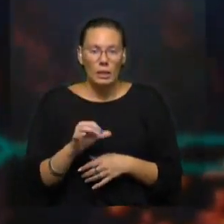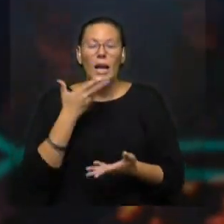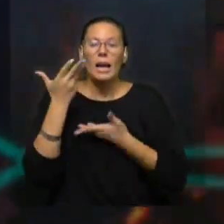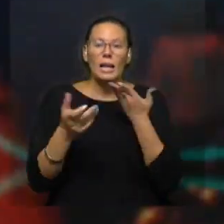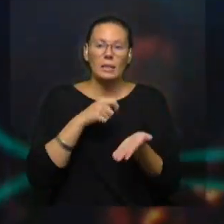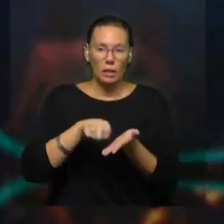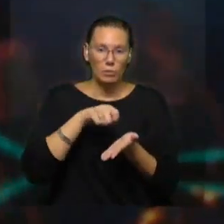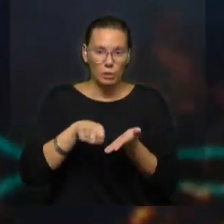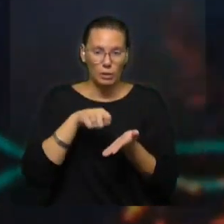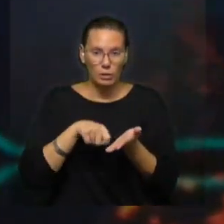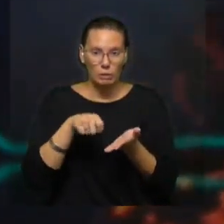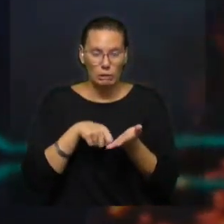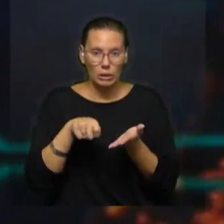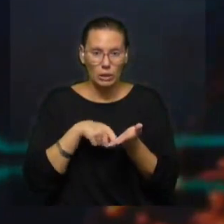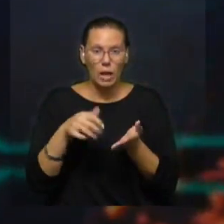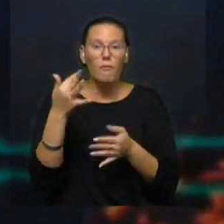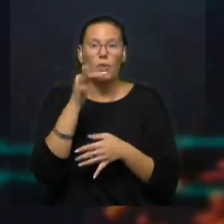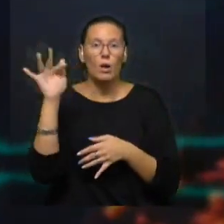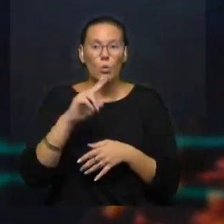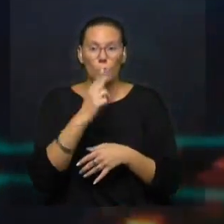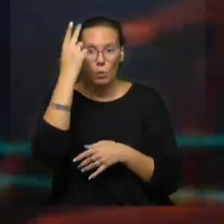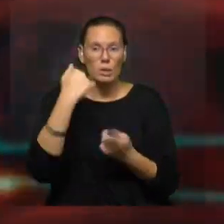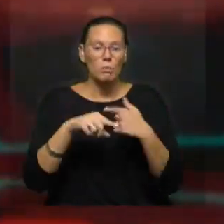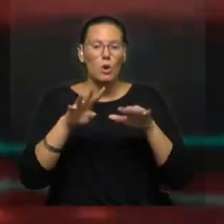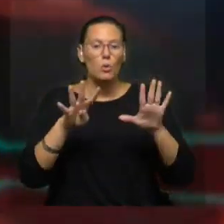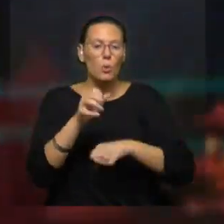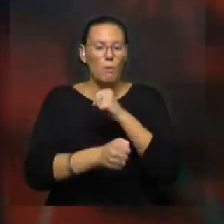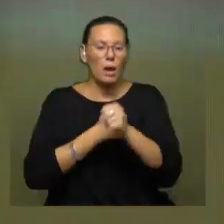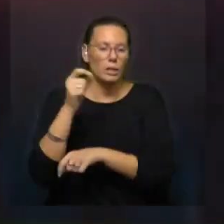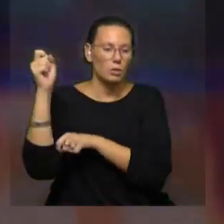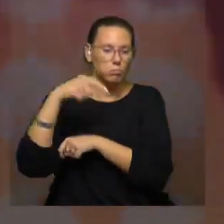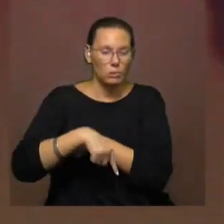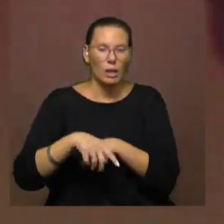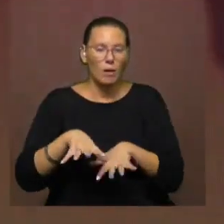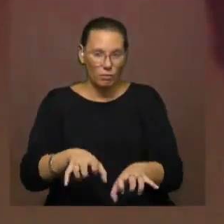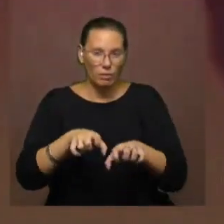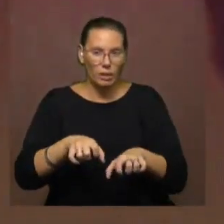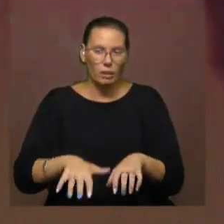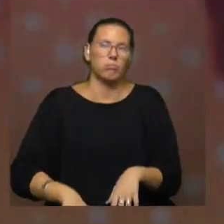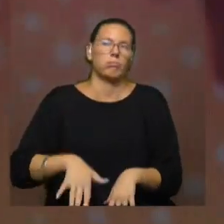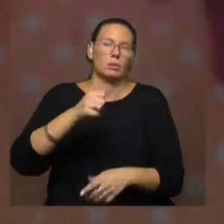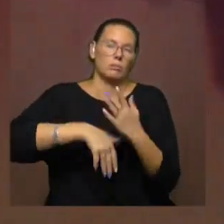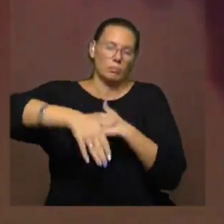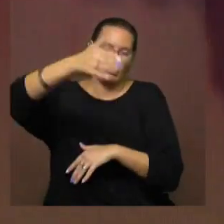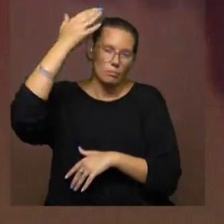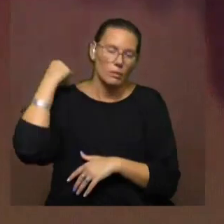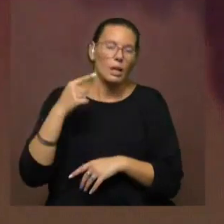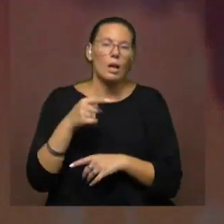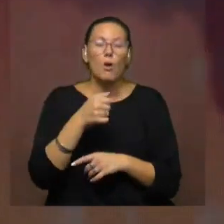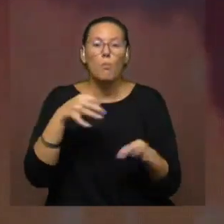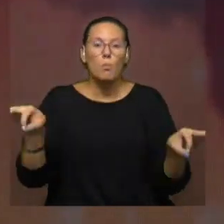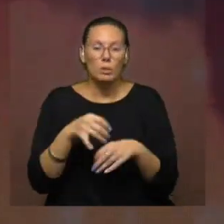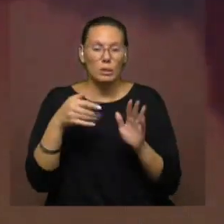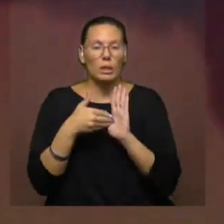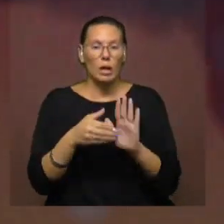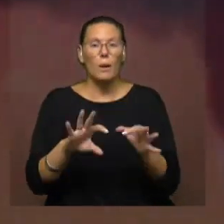cantautora franco-uruguaya, porque nació en Francia, pero a partir de los 9 años ya vivió acá. Y bueno, hace tiempo que está en la música. Se va a estar presentando este